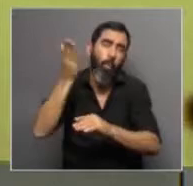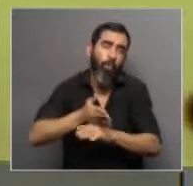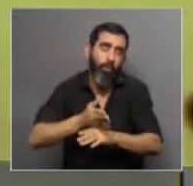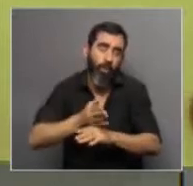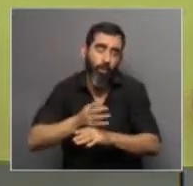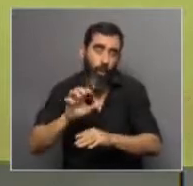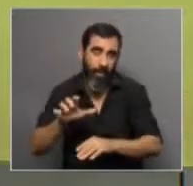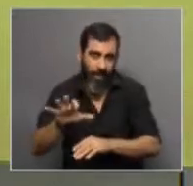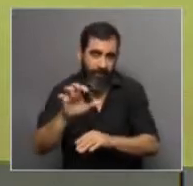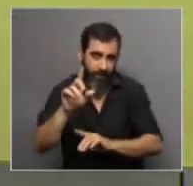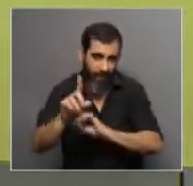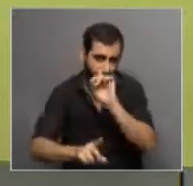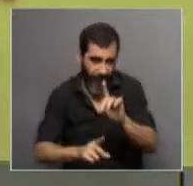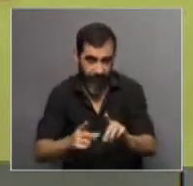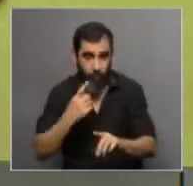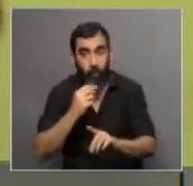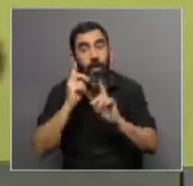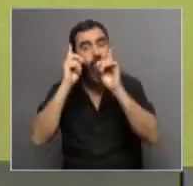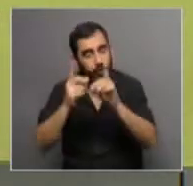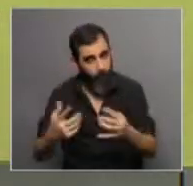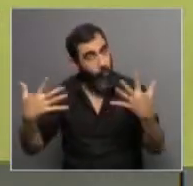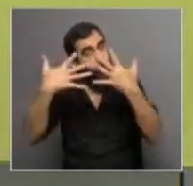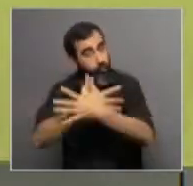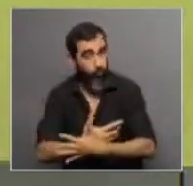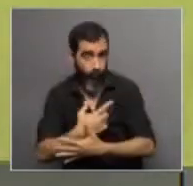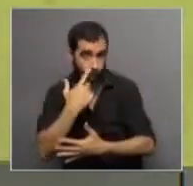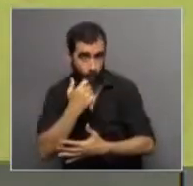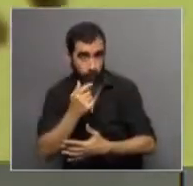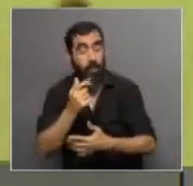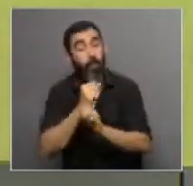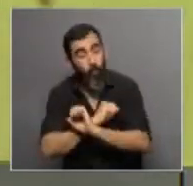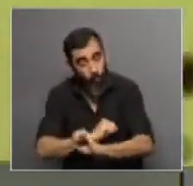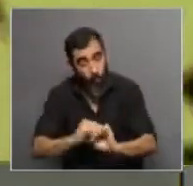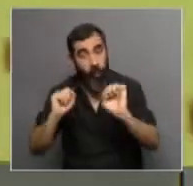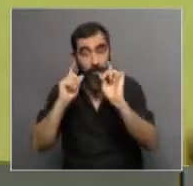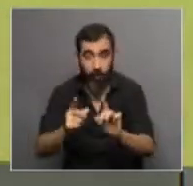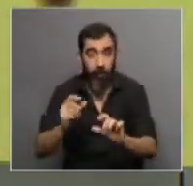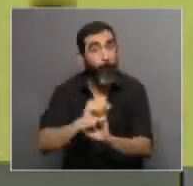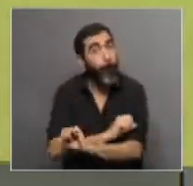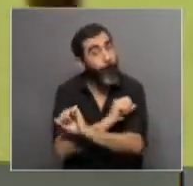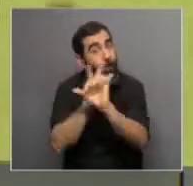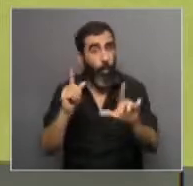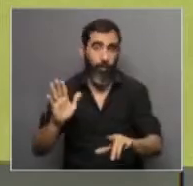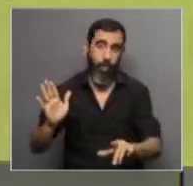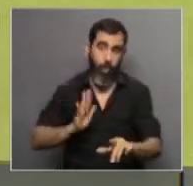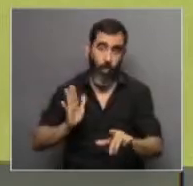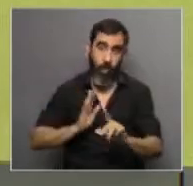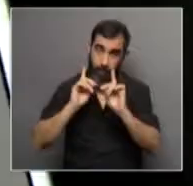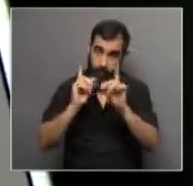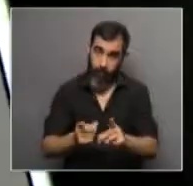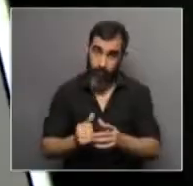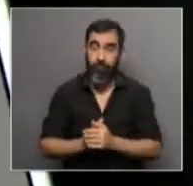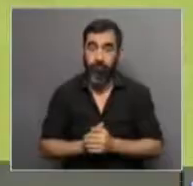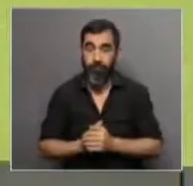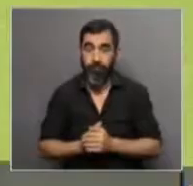de los cánceres, también el hombre lo sufre y tiene un pronóstico que es peor que el de la mujer. Bueno